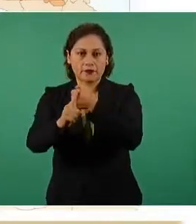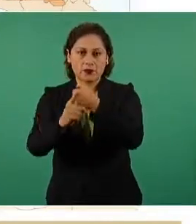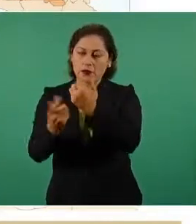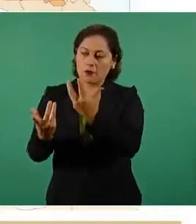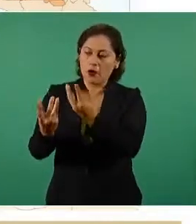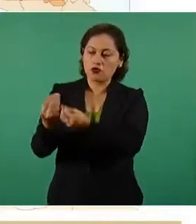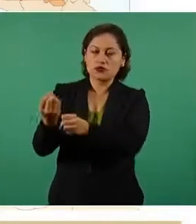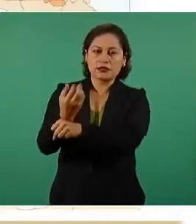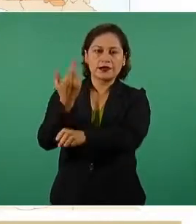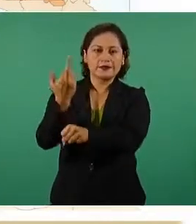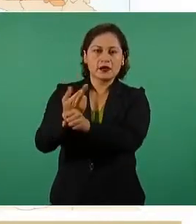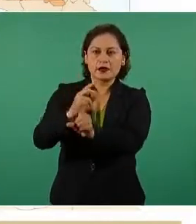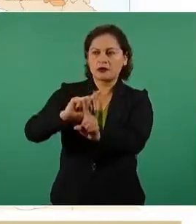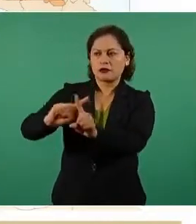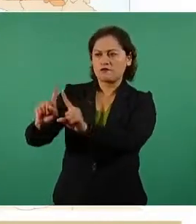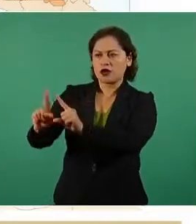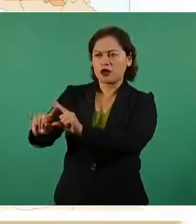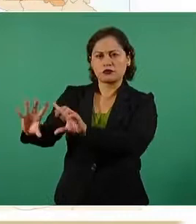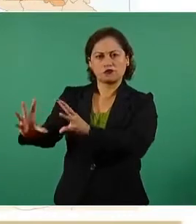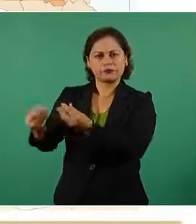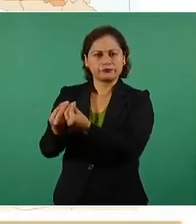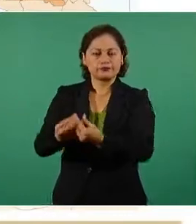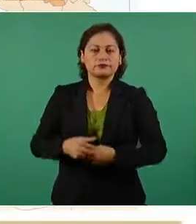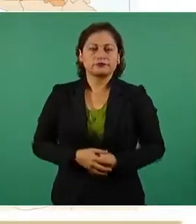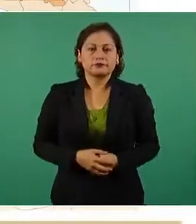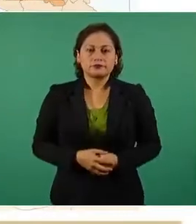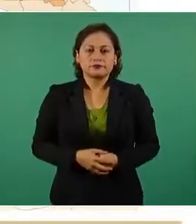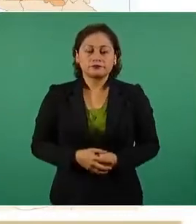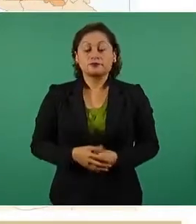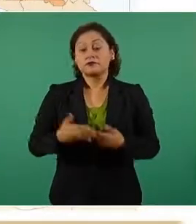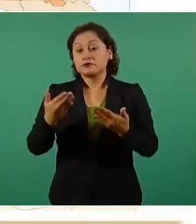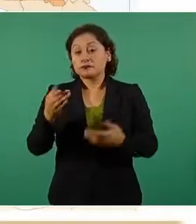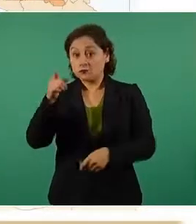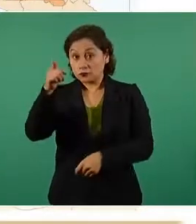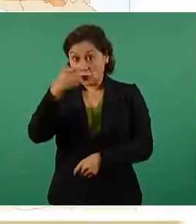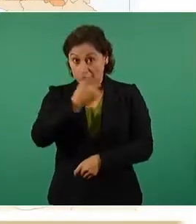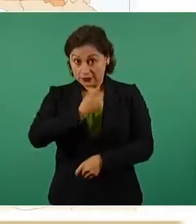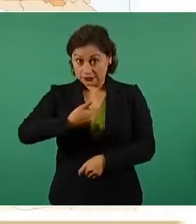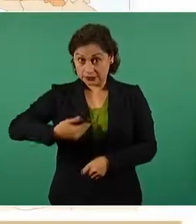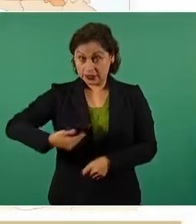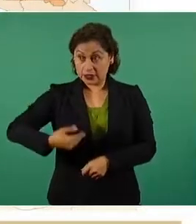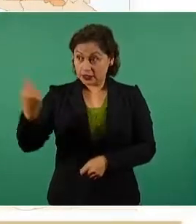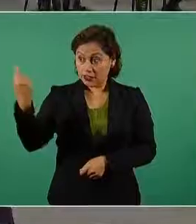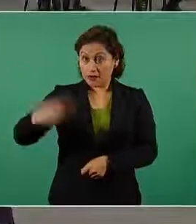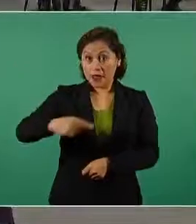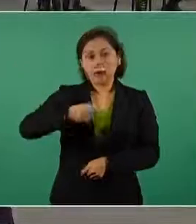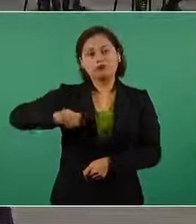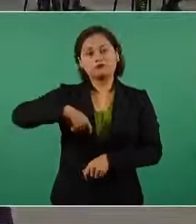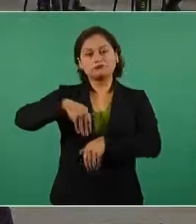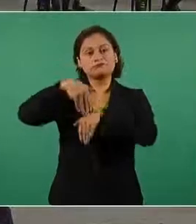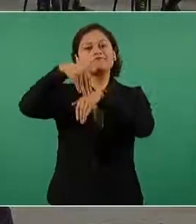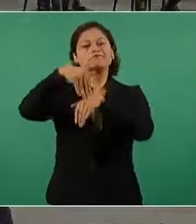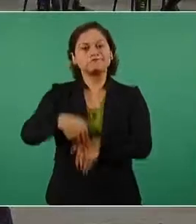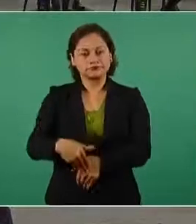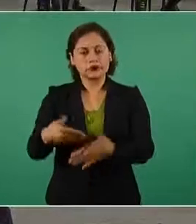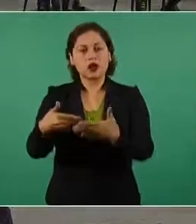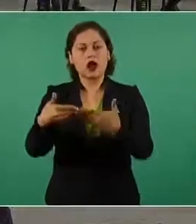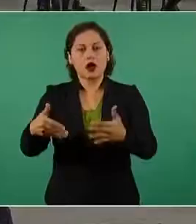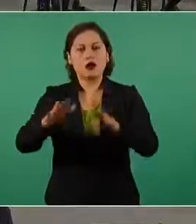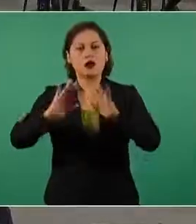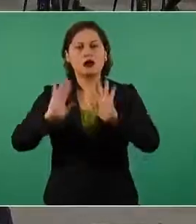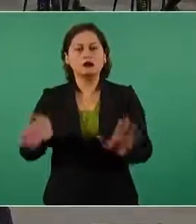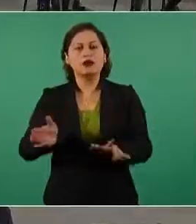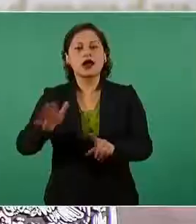del gobierno de México. Y conforme a sus instrucciones, señor presidente, también se realizó un censo en esas